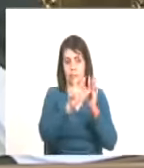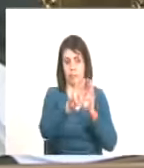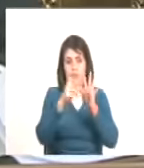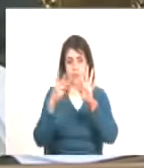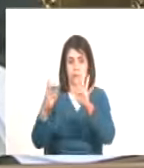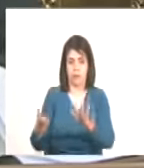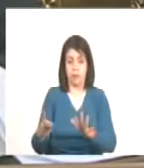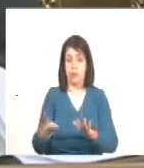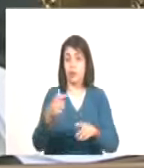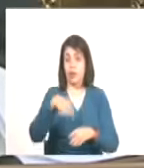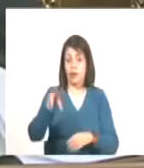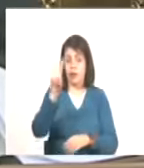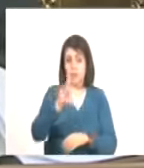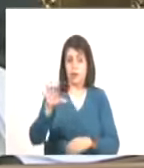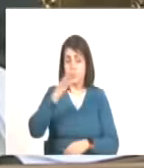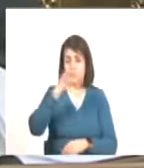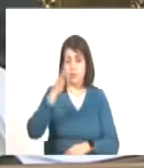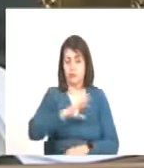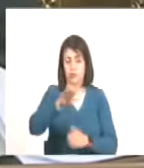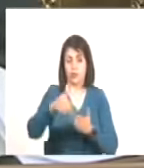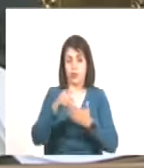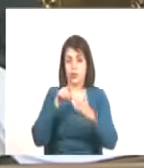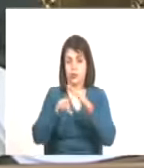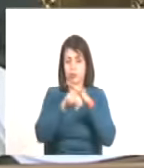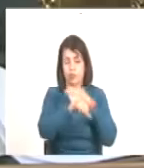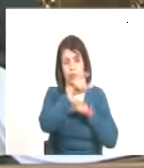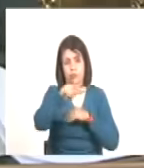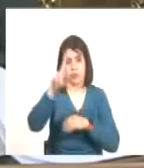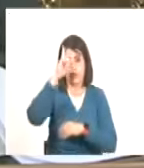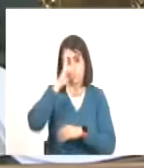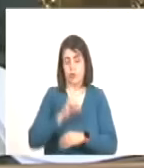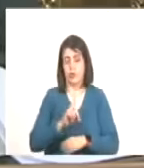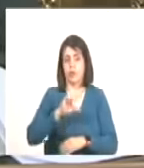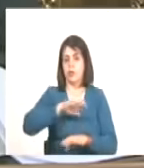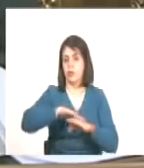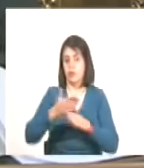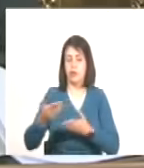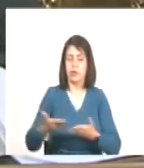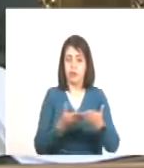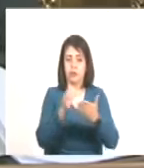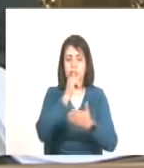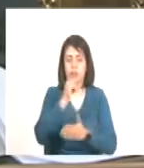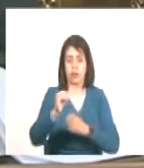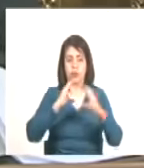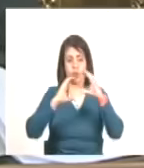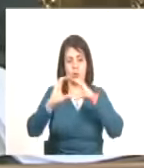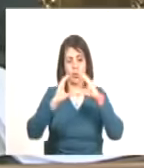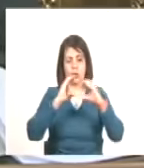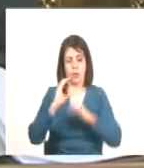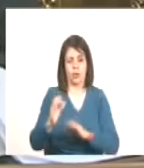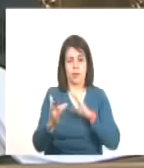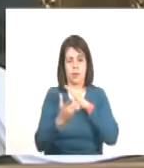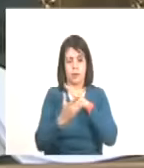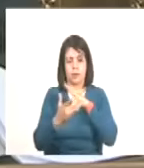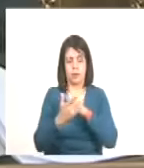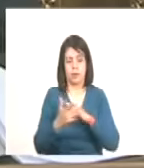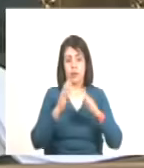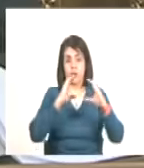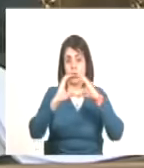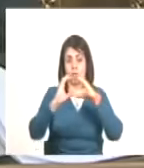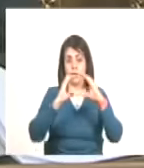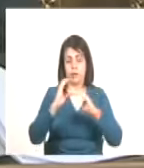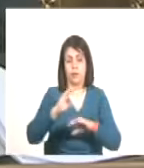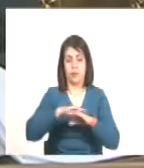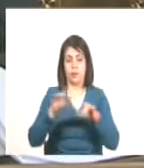38. El Estado venezolano asegurará la accesibilidad de las personas con discapacidad a servicios de información, comunicación y tecnología de las